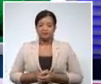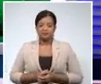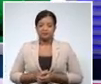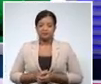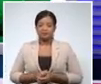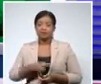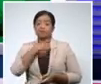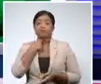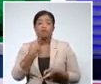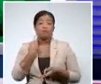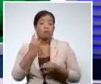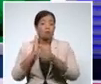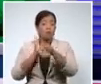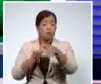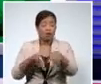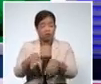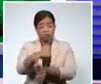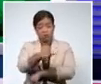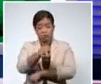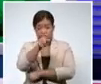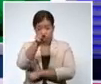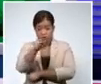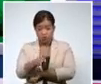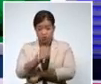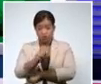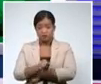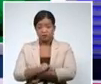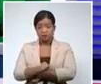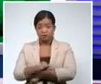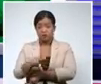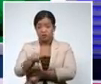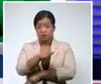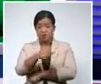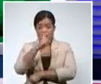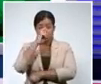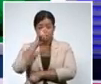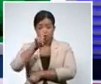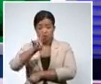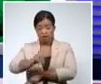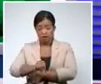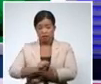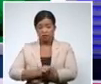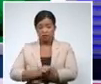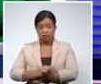Fallece también un paciente, también de 90 años de edad,